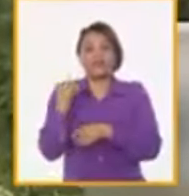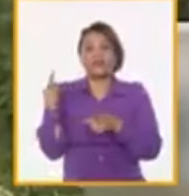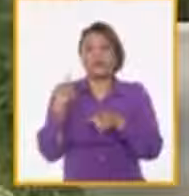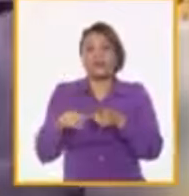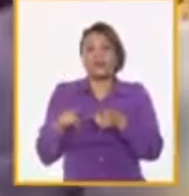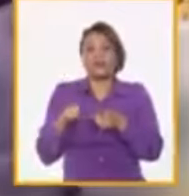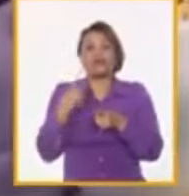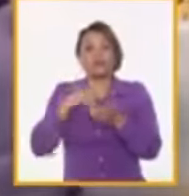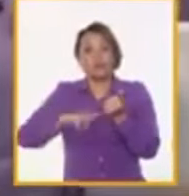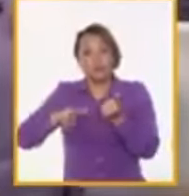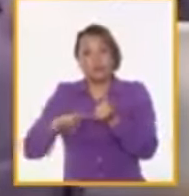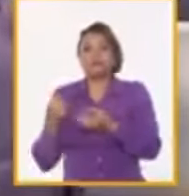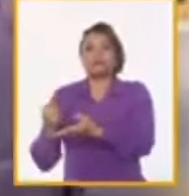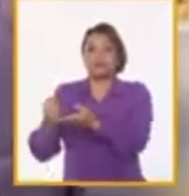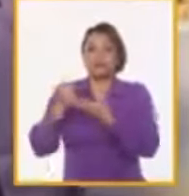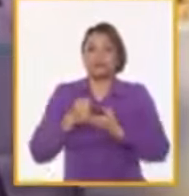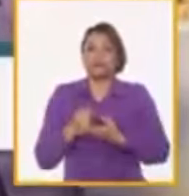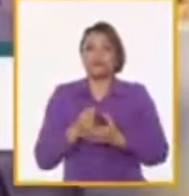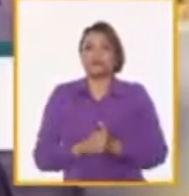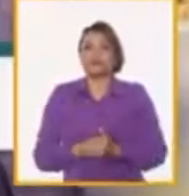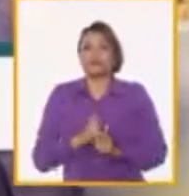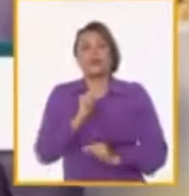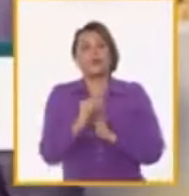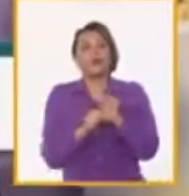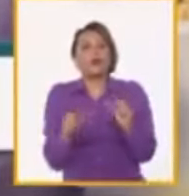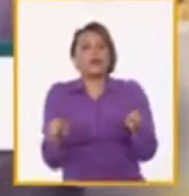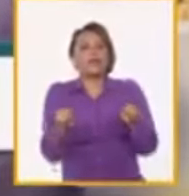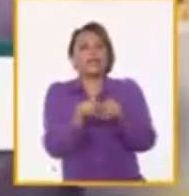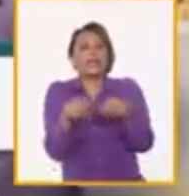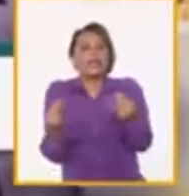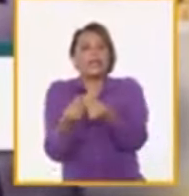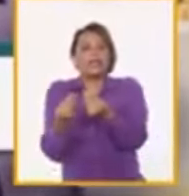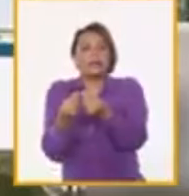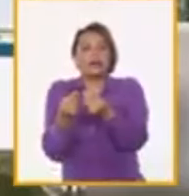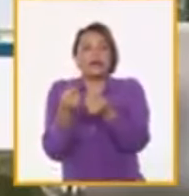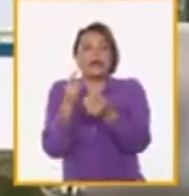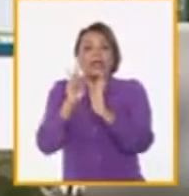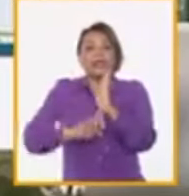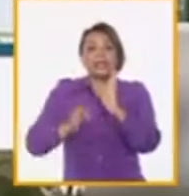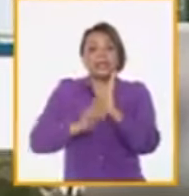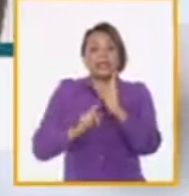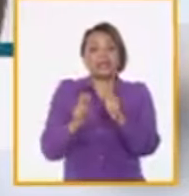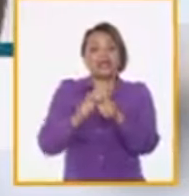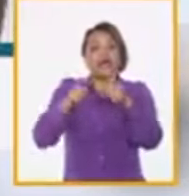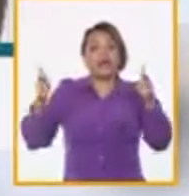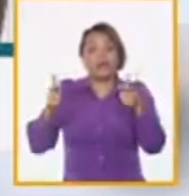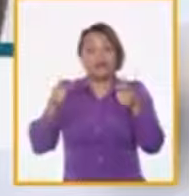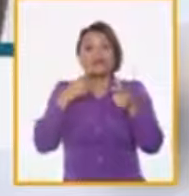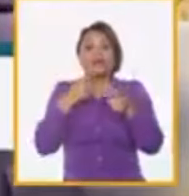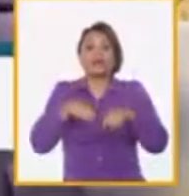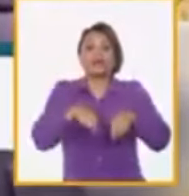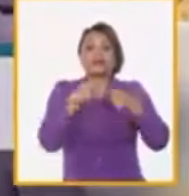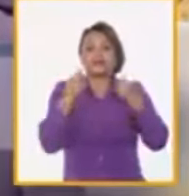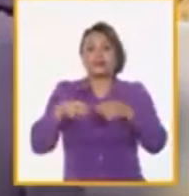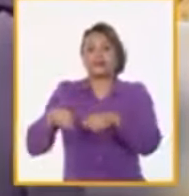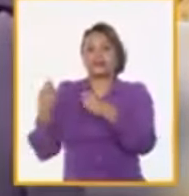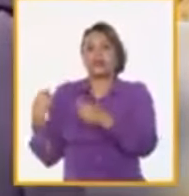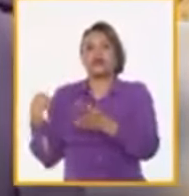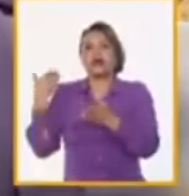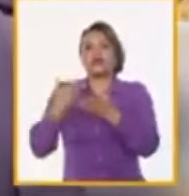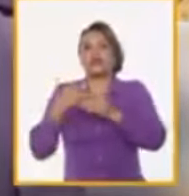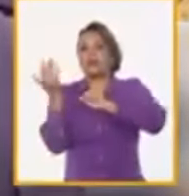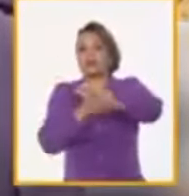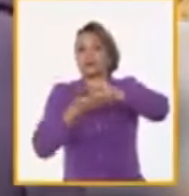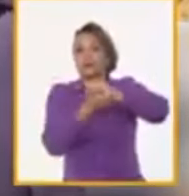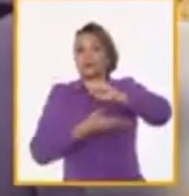interior. Mientras el árbol se va pegando más a la línea eléctrica, aumenta la posibilidad de avería. Hasta ahora hemos podado cerca de un